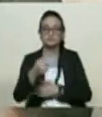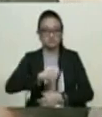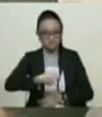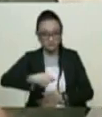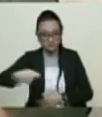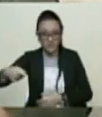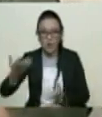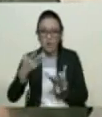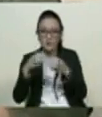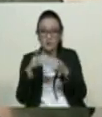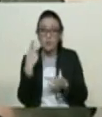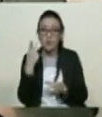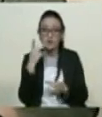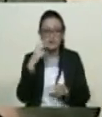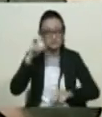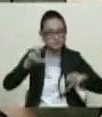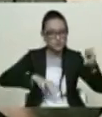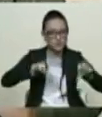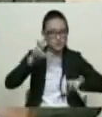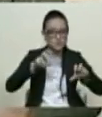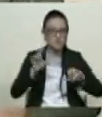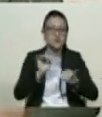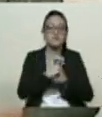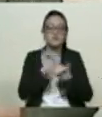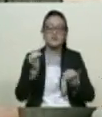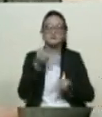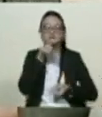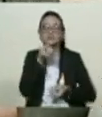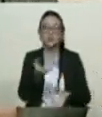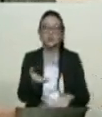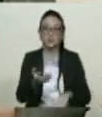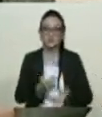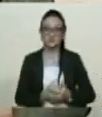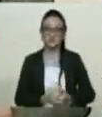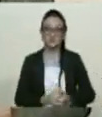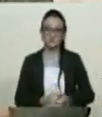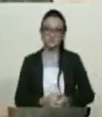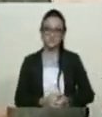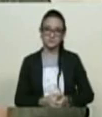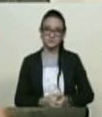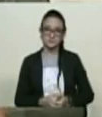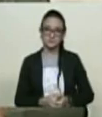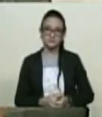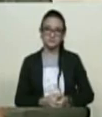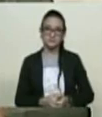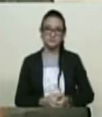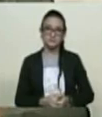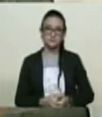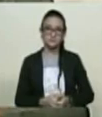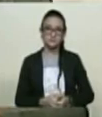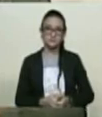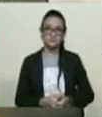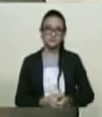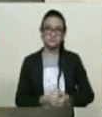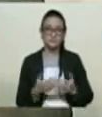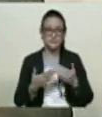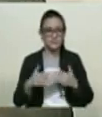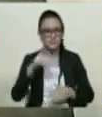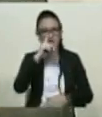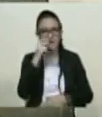políticas y luego, ¡pam!, se transmite. La transmisión aquí nosotros hicimos también a partir del